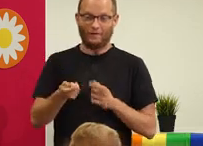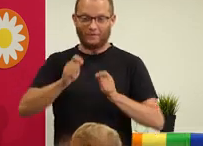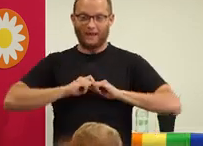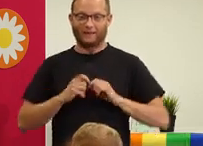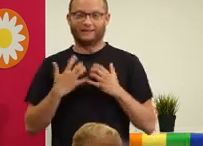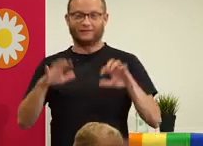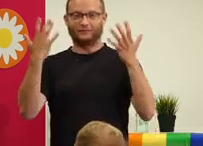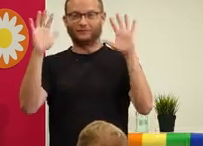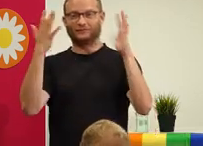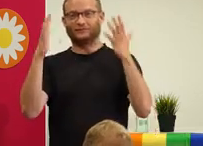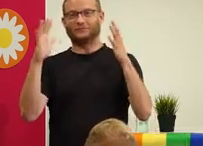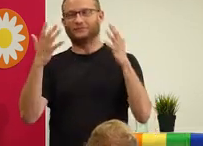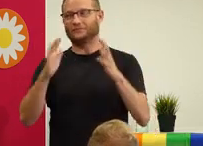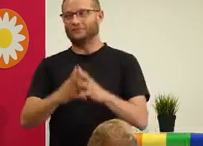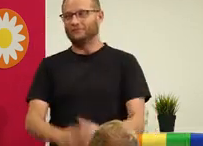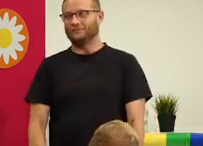realidad.